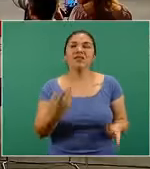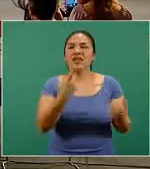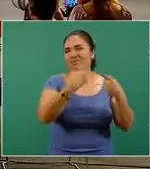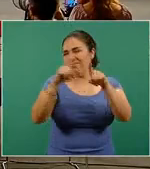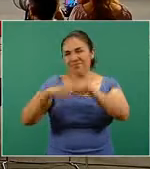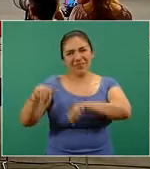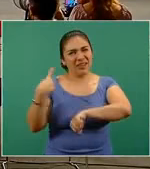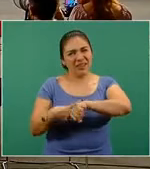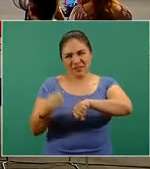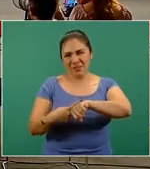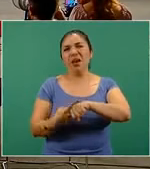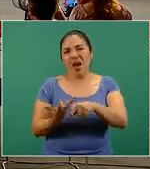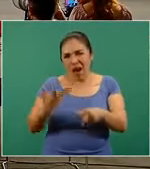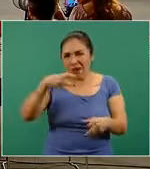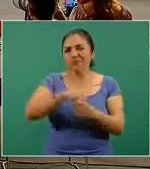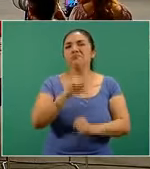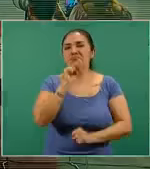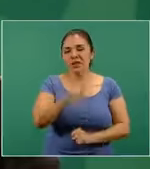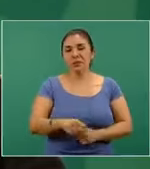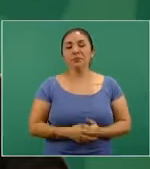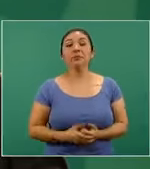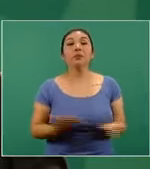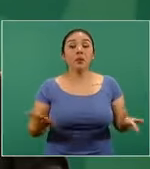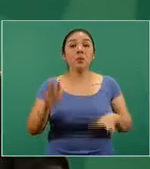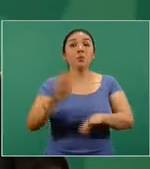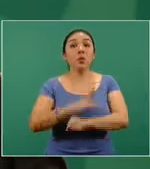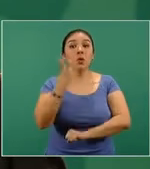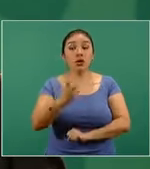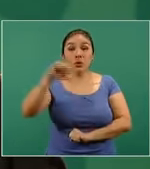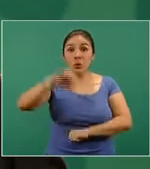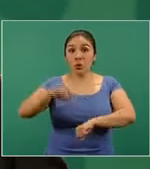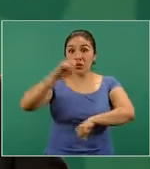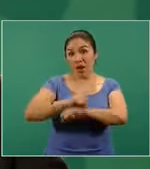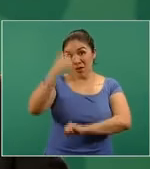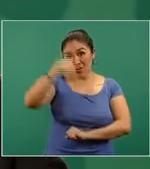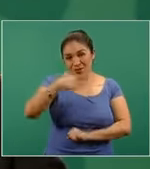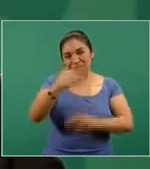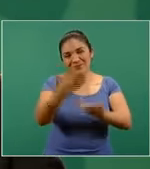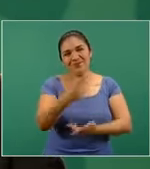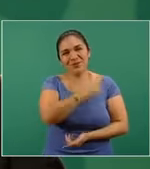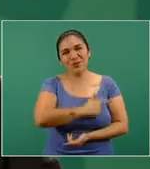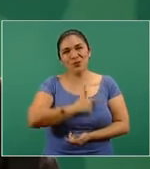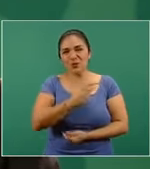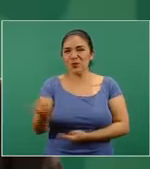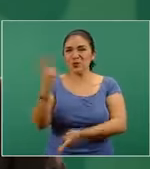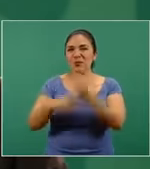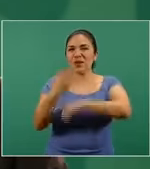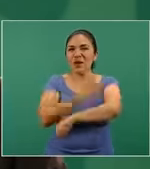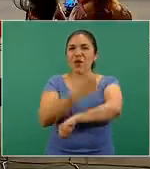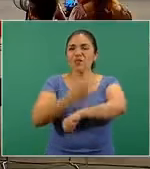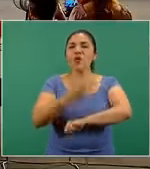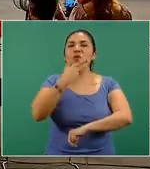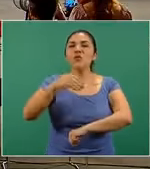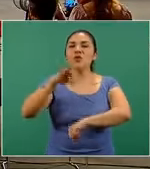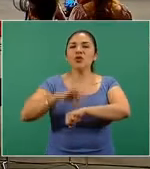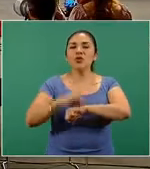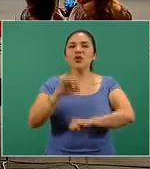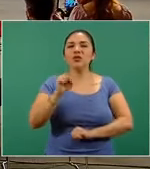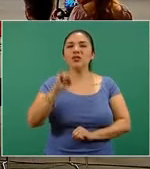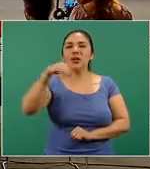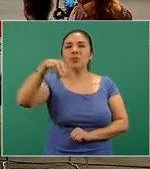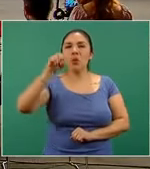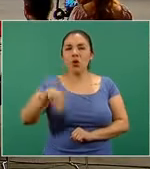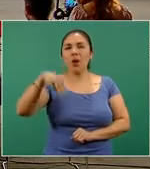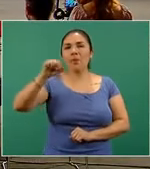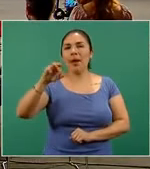otras enfermedades similares. Por lo mismo, esta noche tenemos el gusto de que nos acompañe el doctor Simón Barquera.